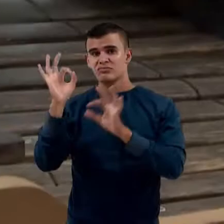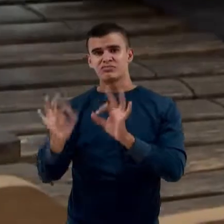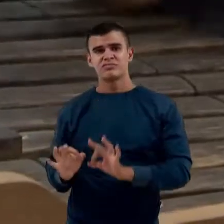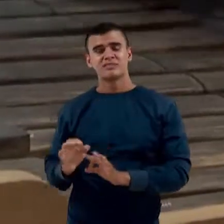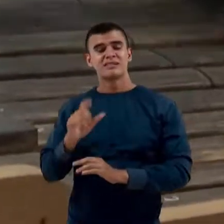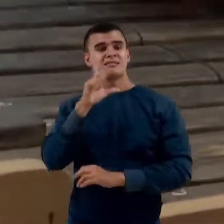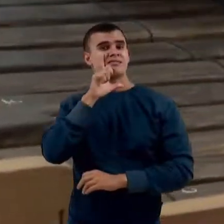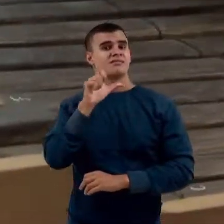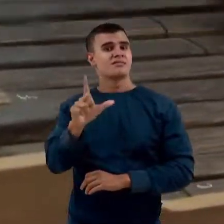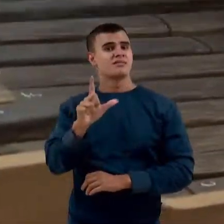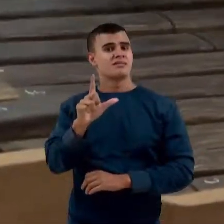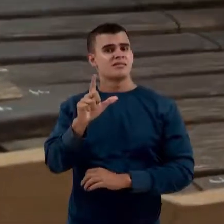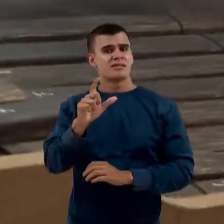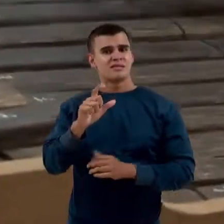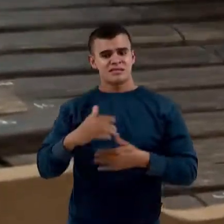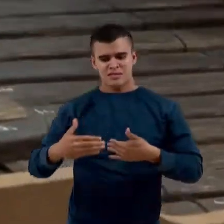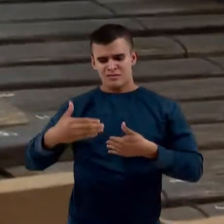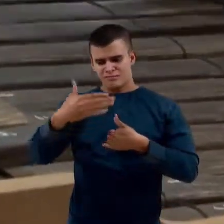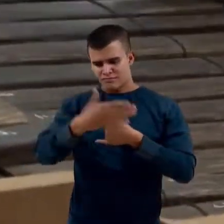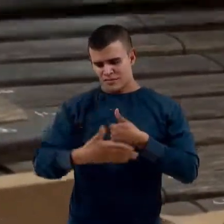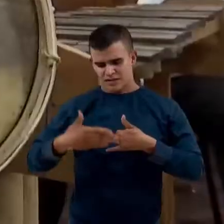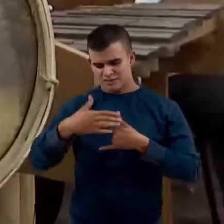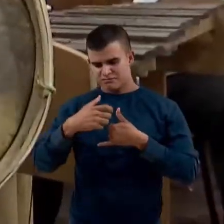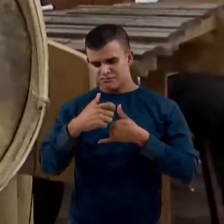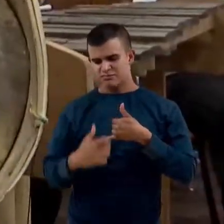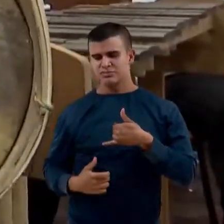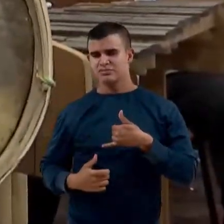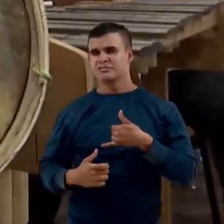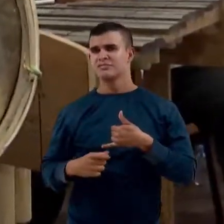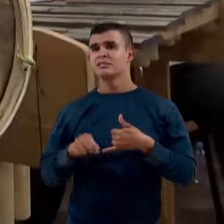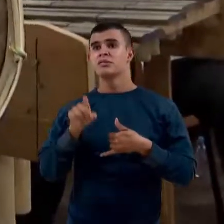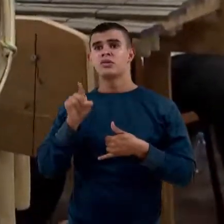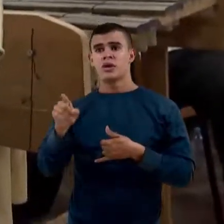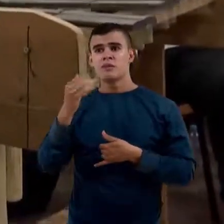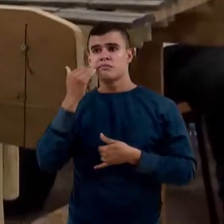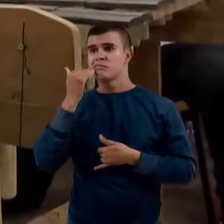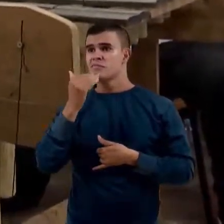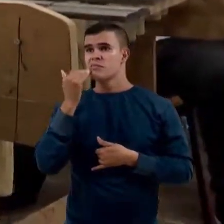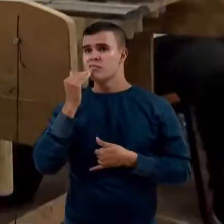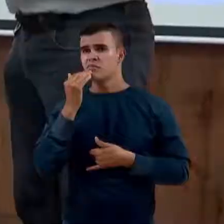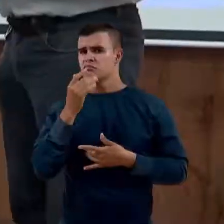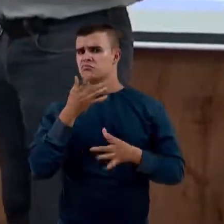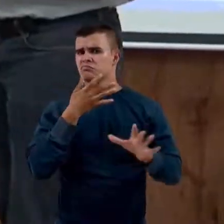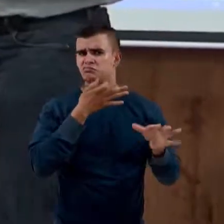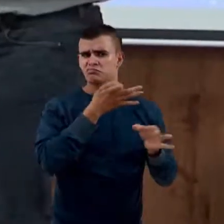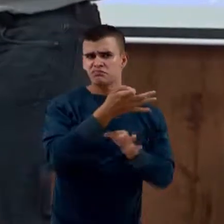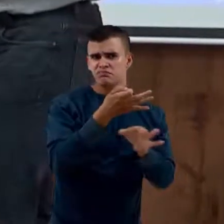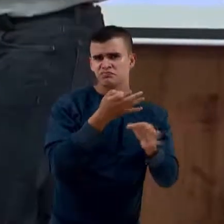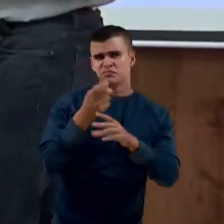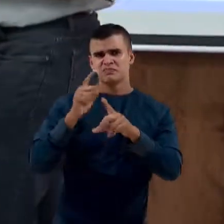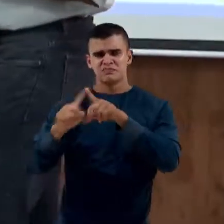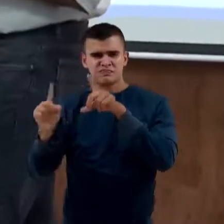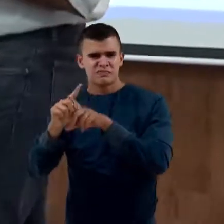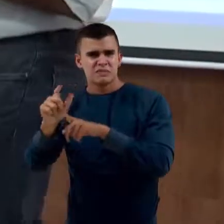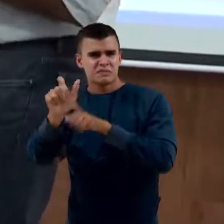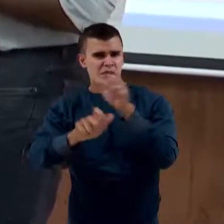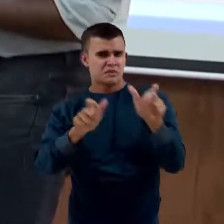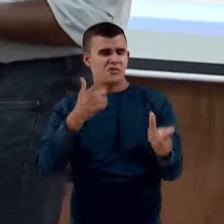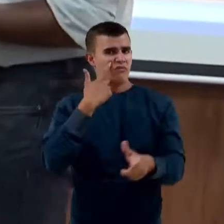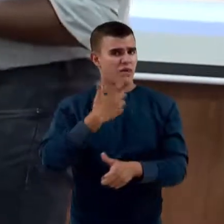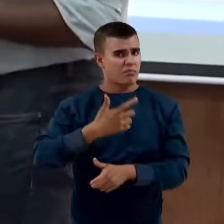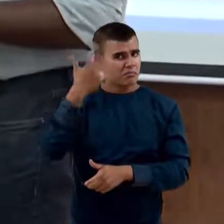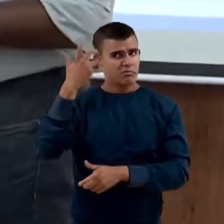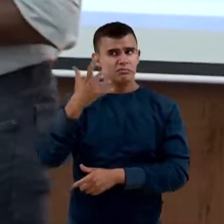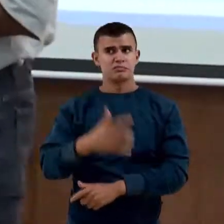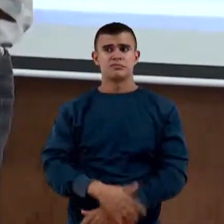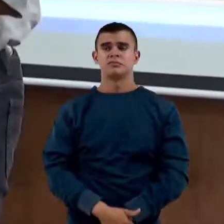del Pacífico que se celebra en la Feria de Cali y lleva la inspiración de su adorado Chocó. Ha tenido el orgullo de enseñarle a grandes